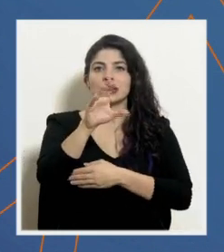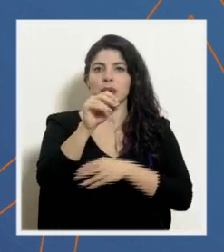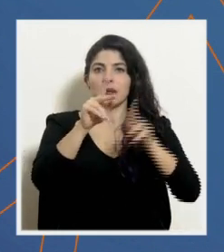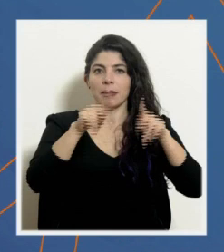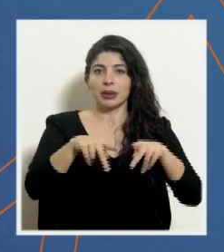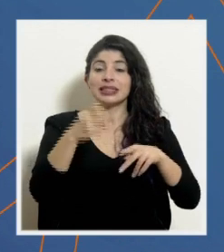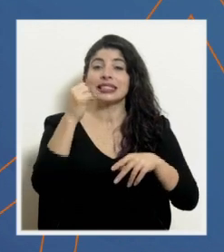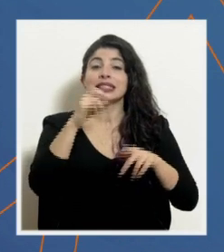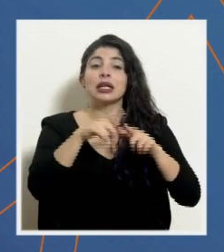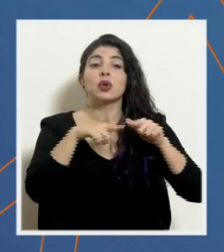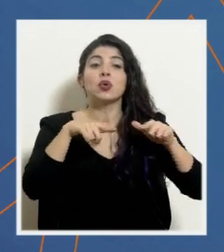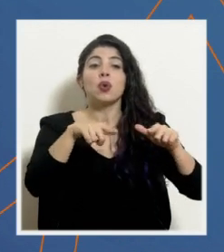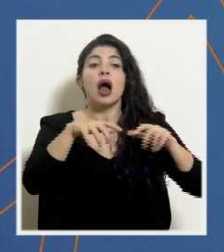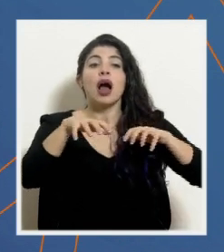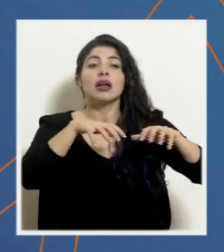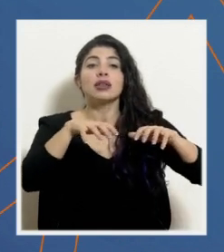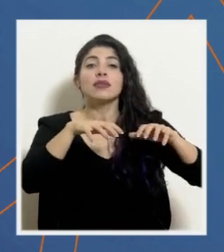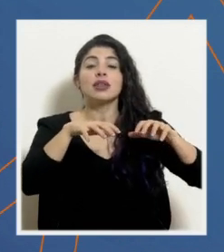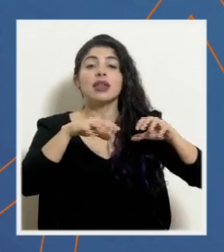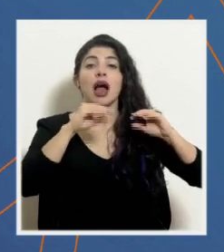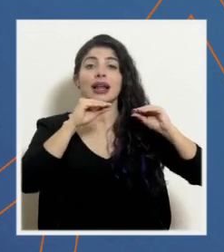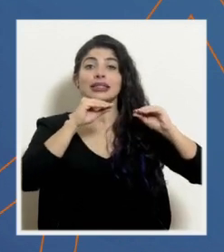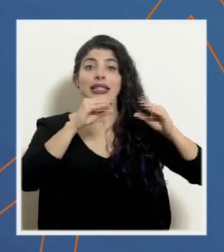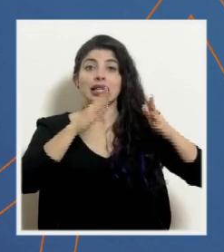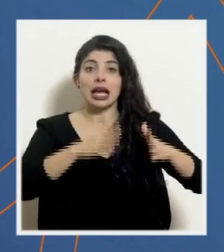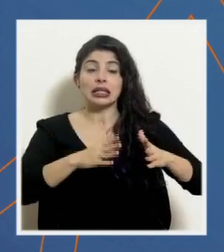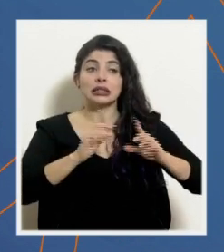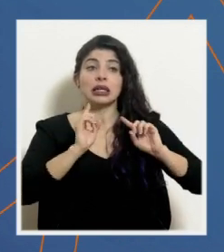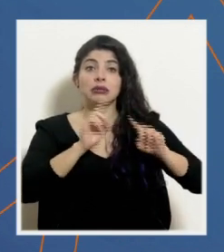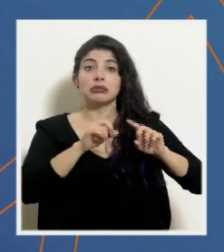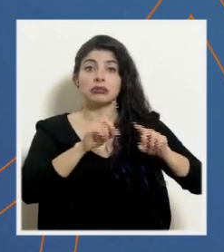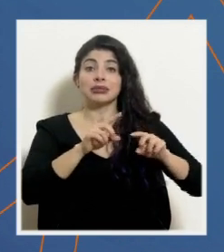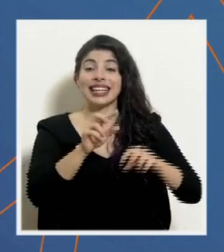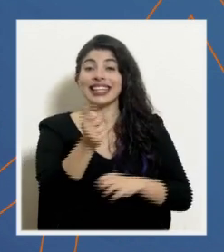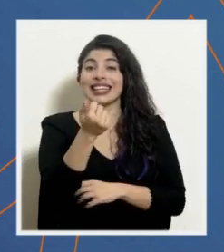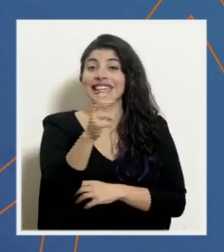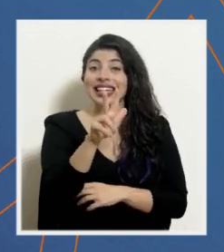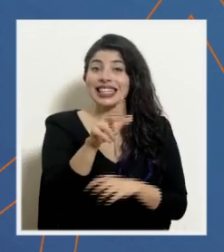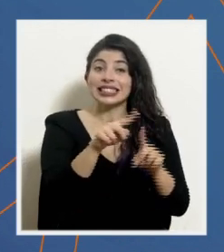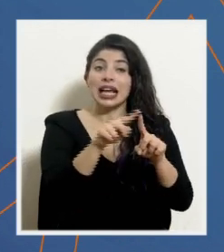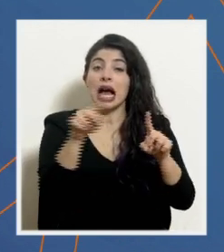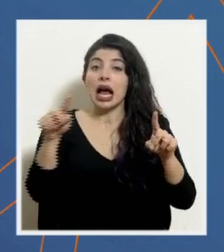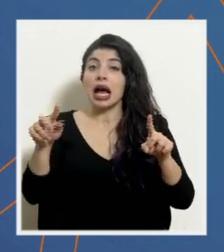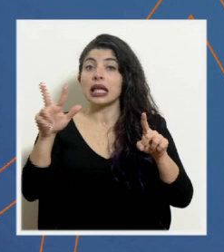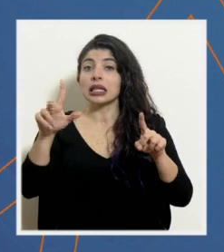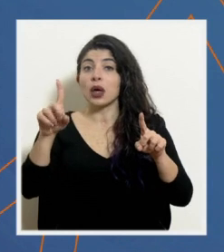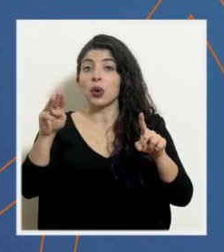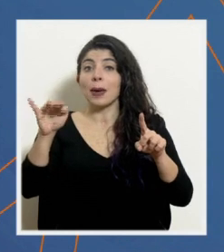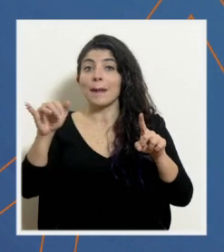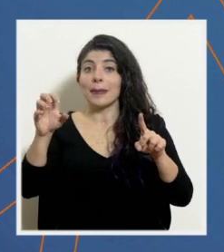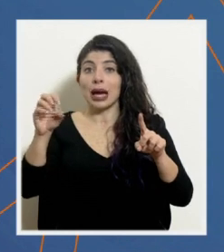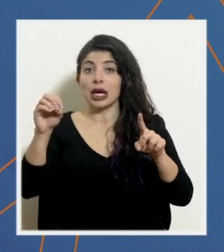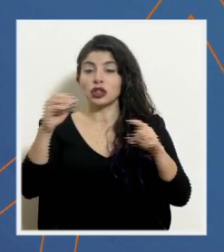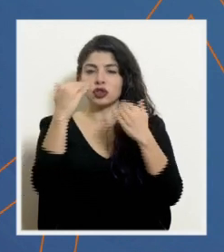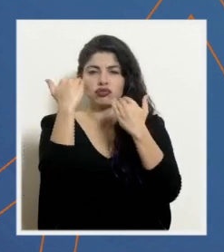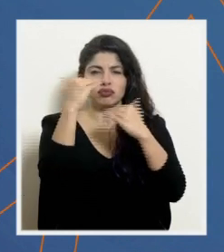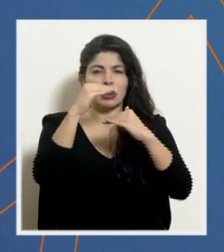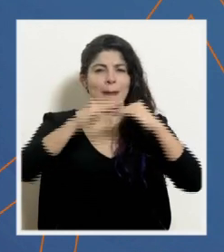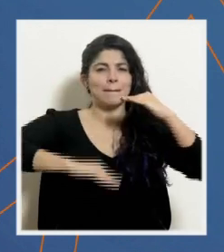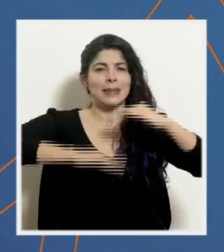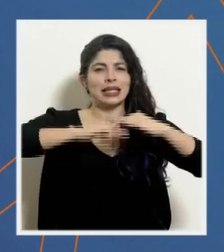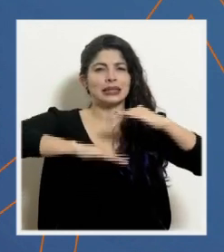Aquellas actividades académicas mantendrán aforos a partir del 13 y hasta el 31 de mayo de